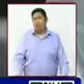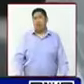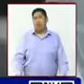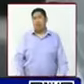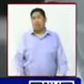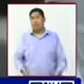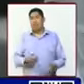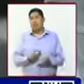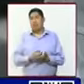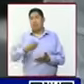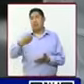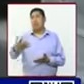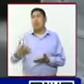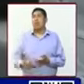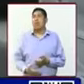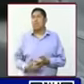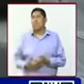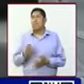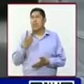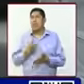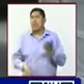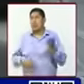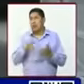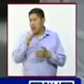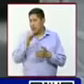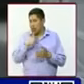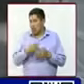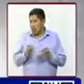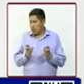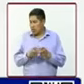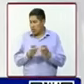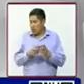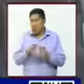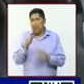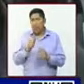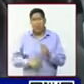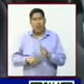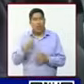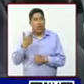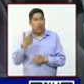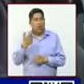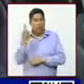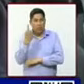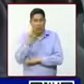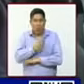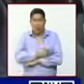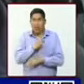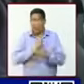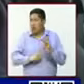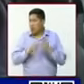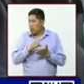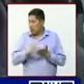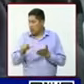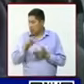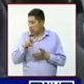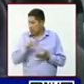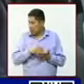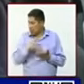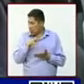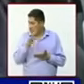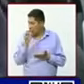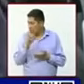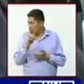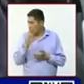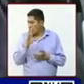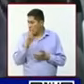Los costos dependiendo del tipo de cáncer, ¿no? Cada 21 días, cada paciente, algunos tenían que pagar entre